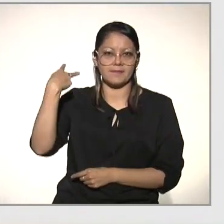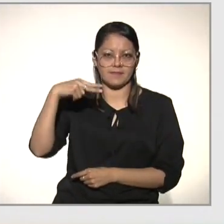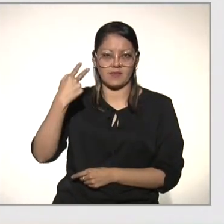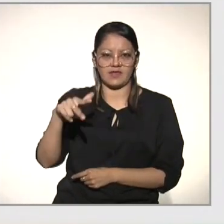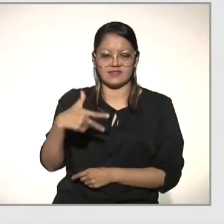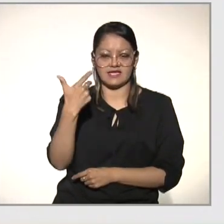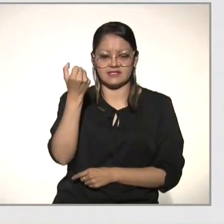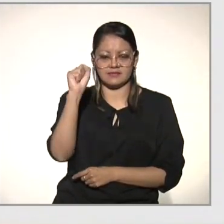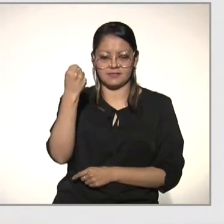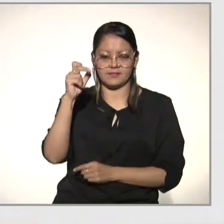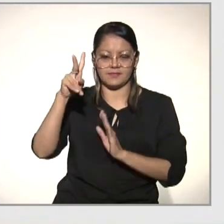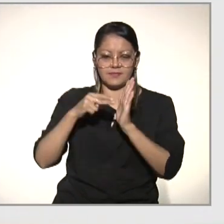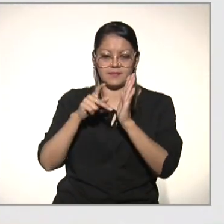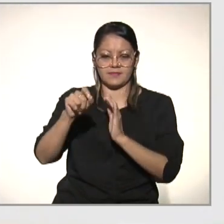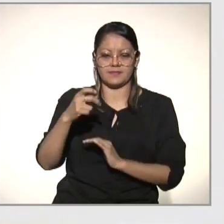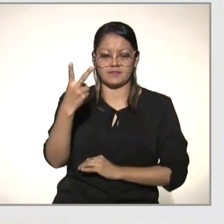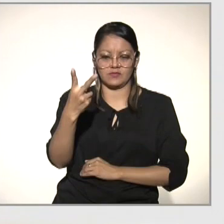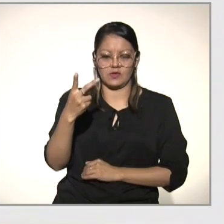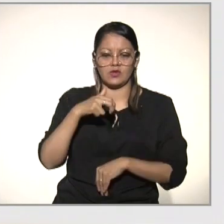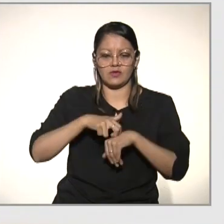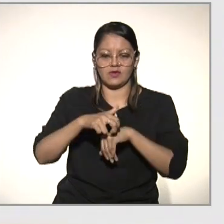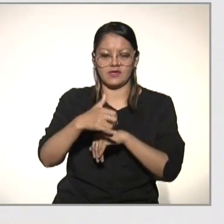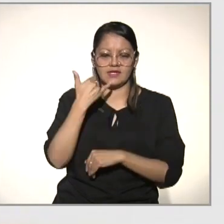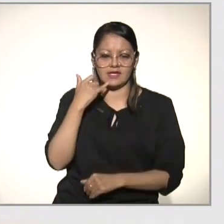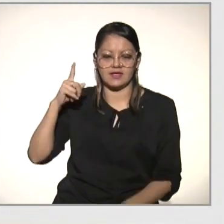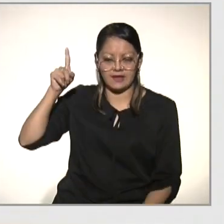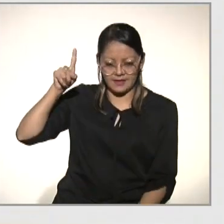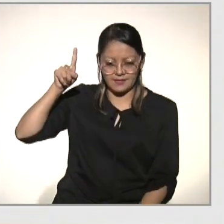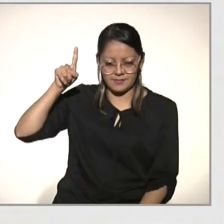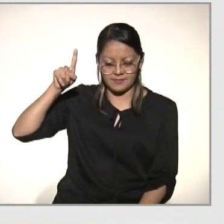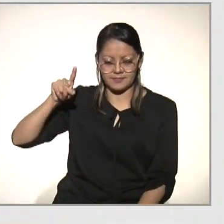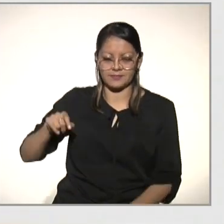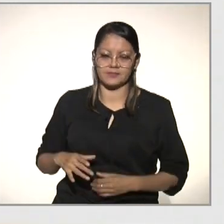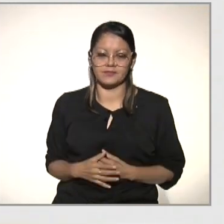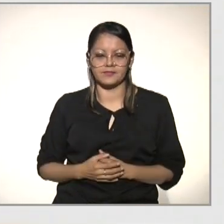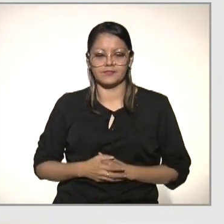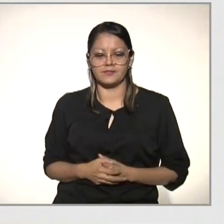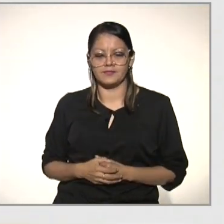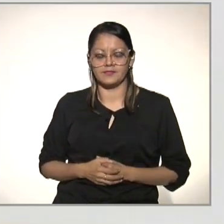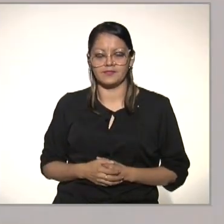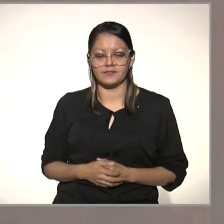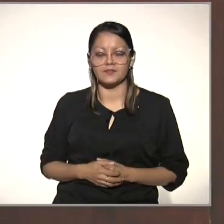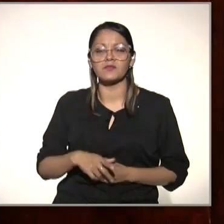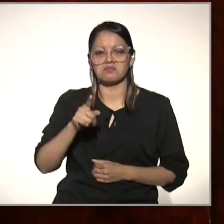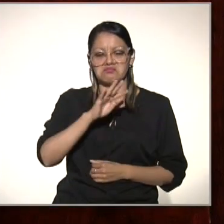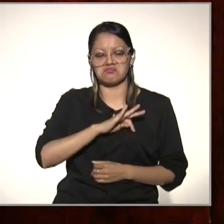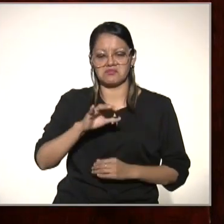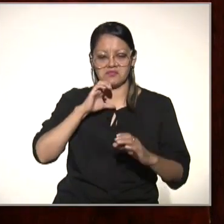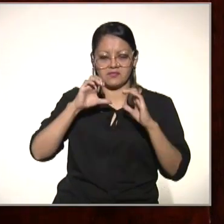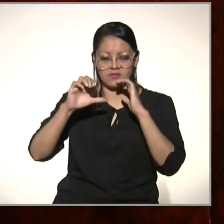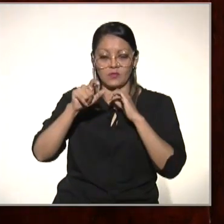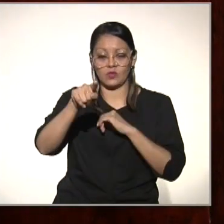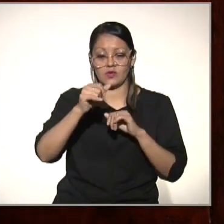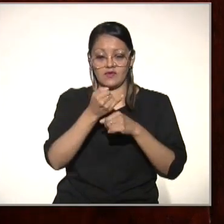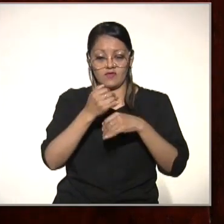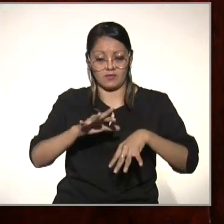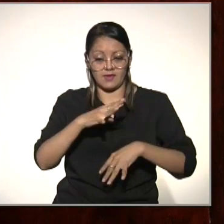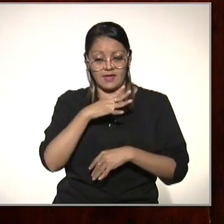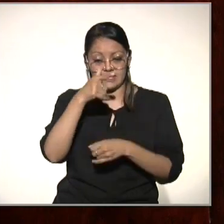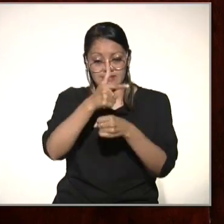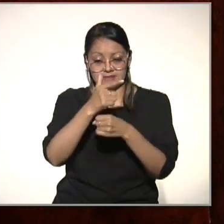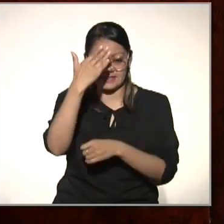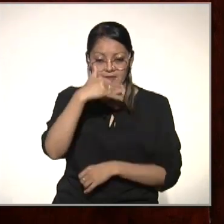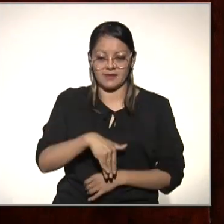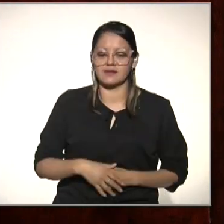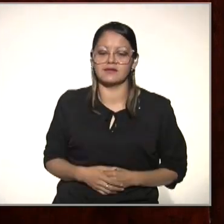del 2022. Al 55 56 74 79 02 pueden comunicarse si tienen información sobre su